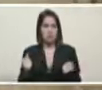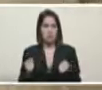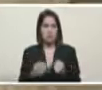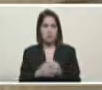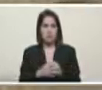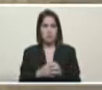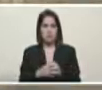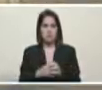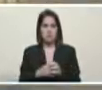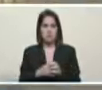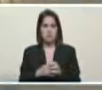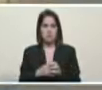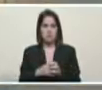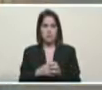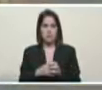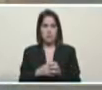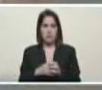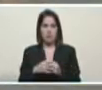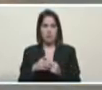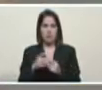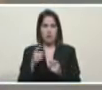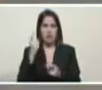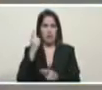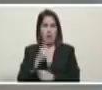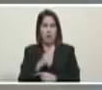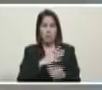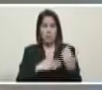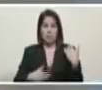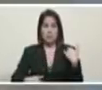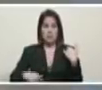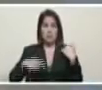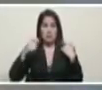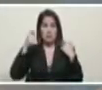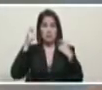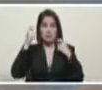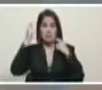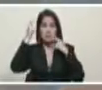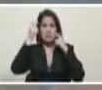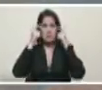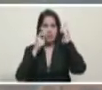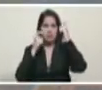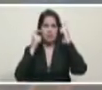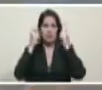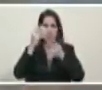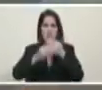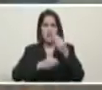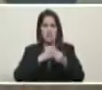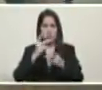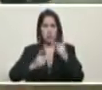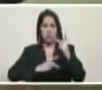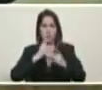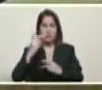El comandante Chávez inició un proceso de paz en Colombia y yo lo continué.